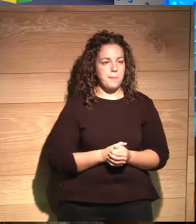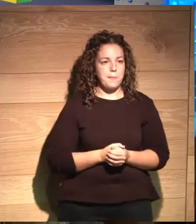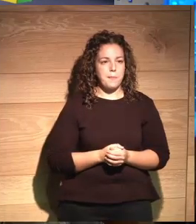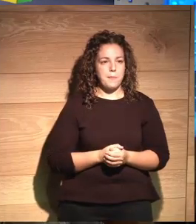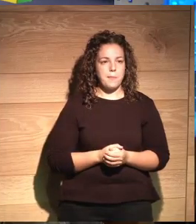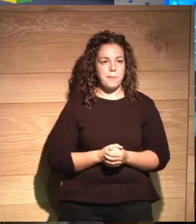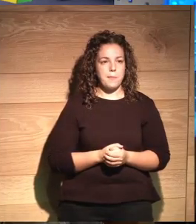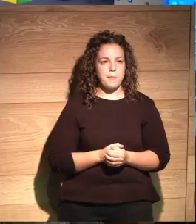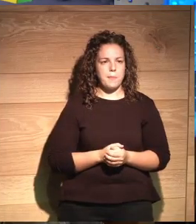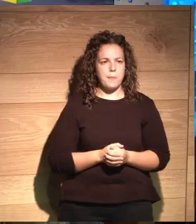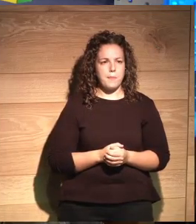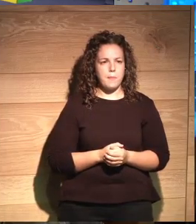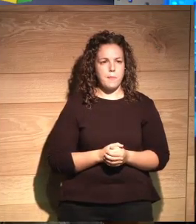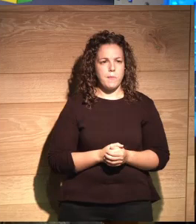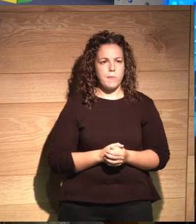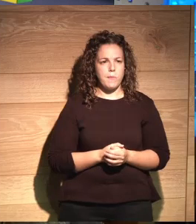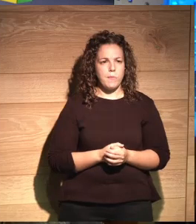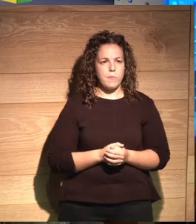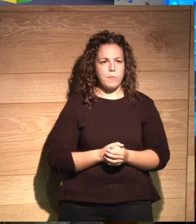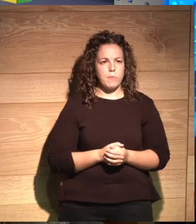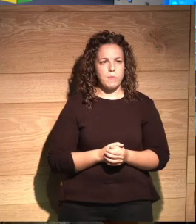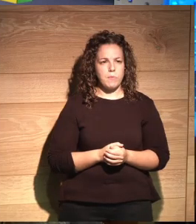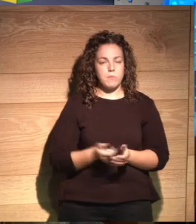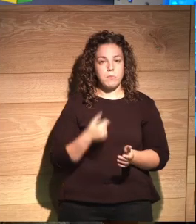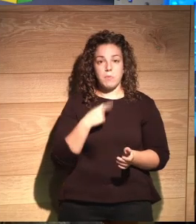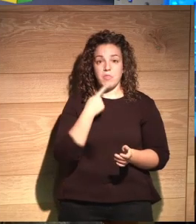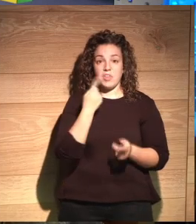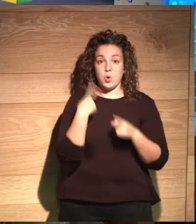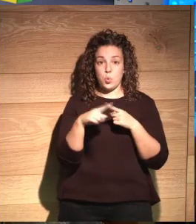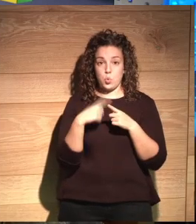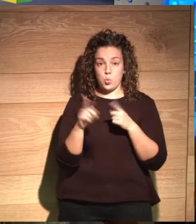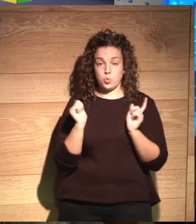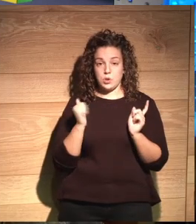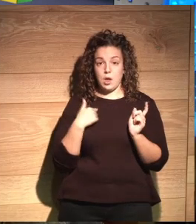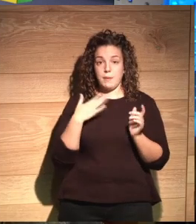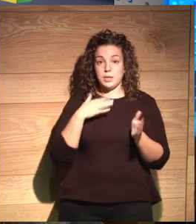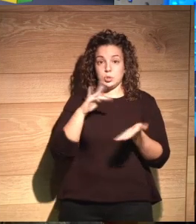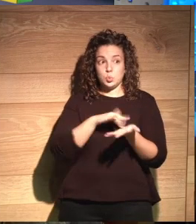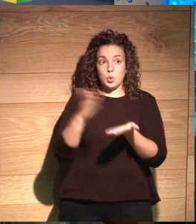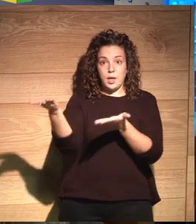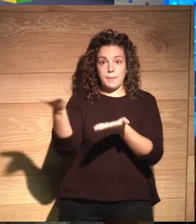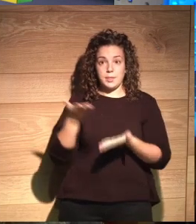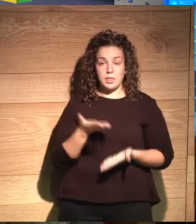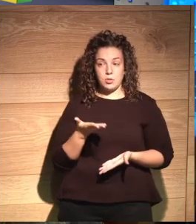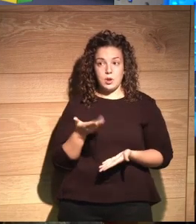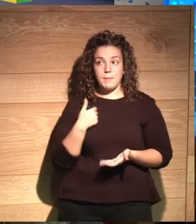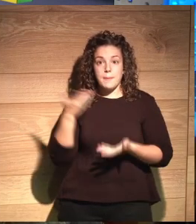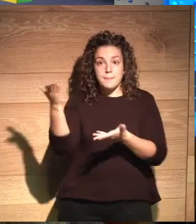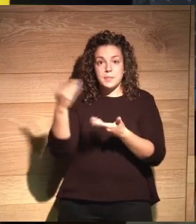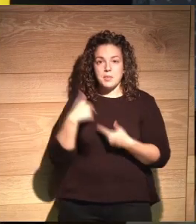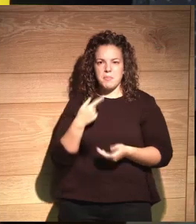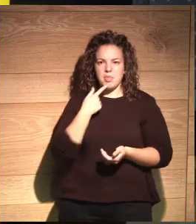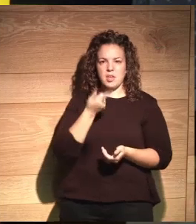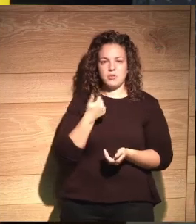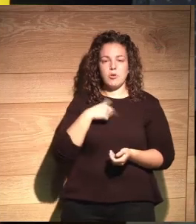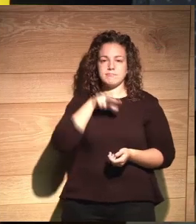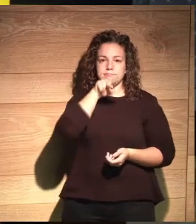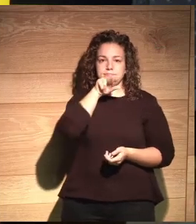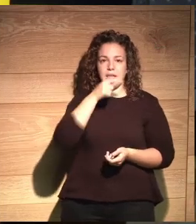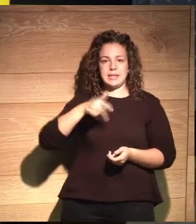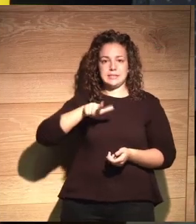bueno tengo que decir una cosa cuando me invitaron me invitaron me dijeron que tenía que hablar español